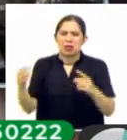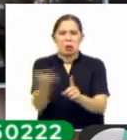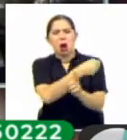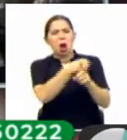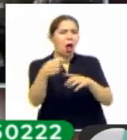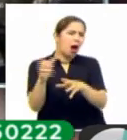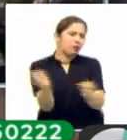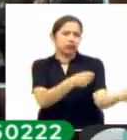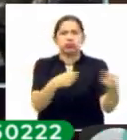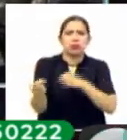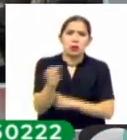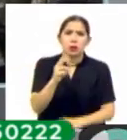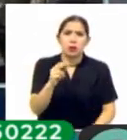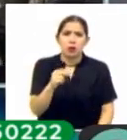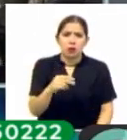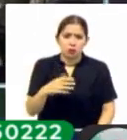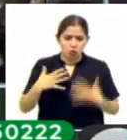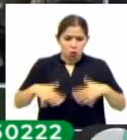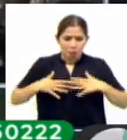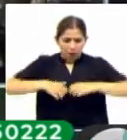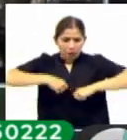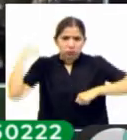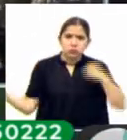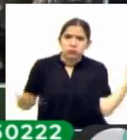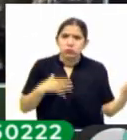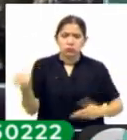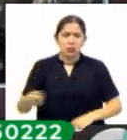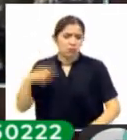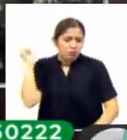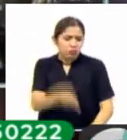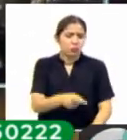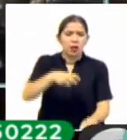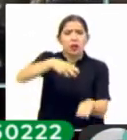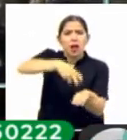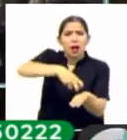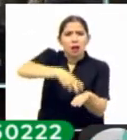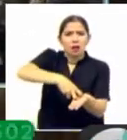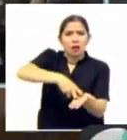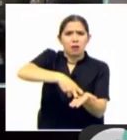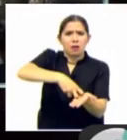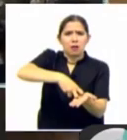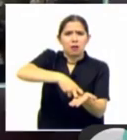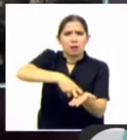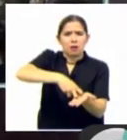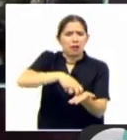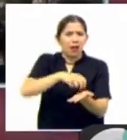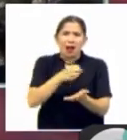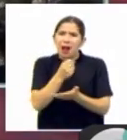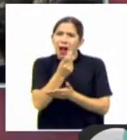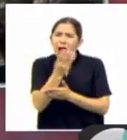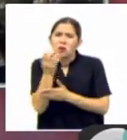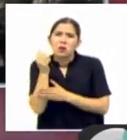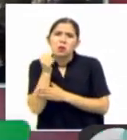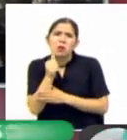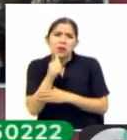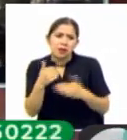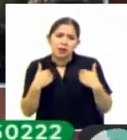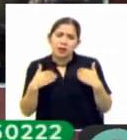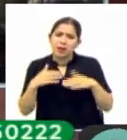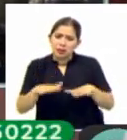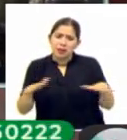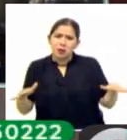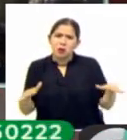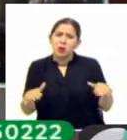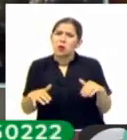manera. Lo han sacado su ropa, lo han hecho arrodillar. Hay algunas mujeres con niños,